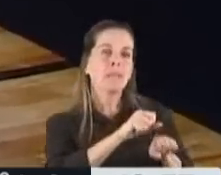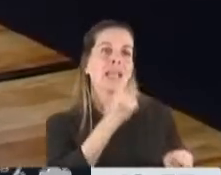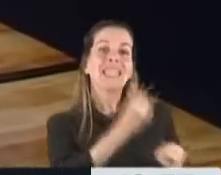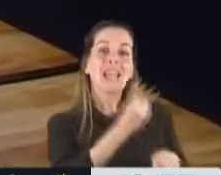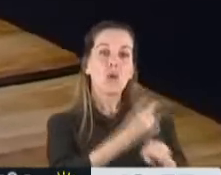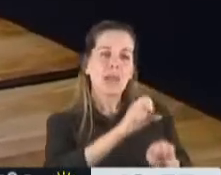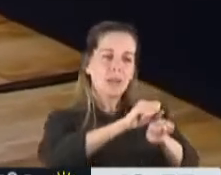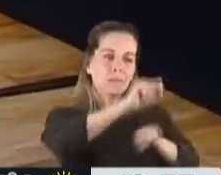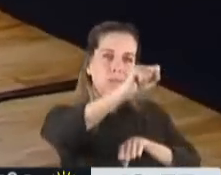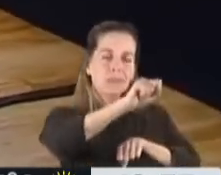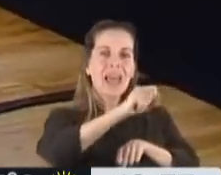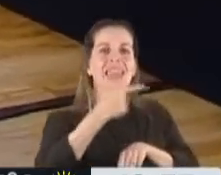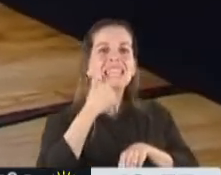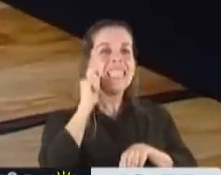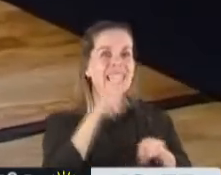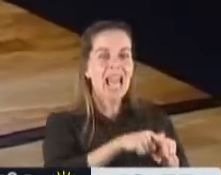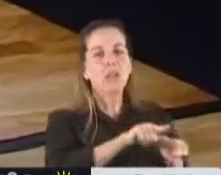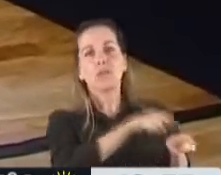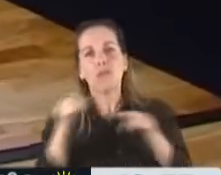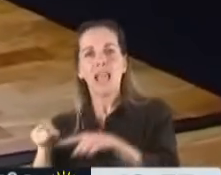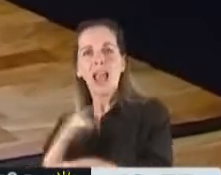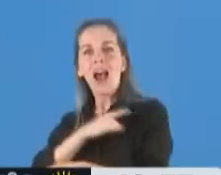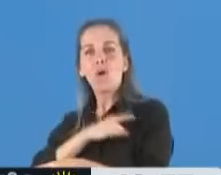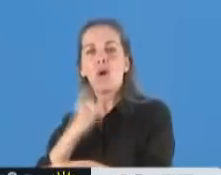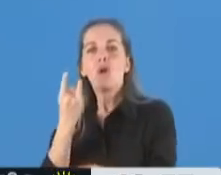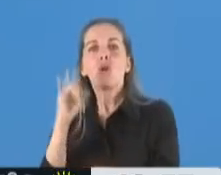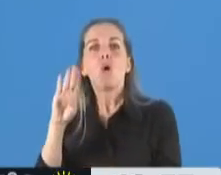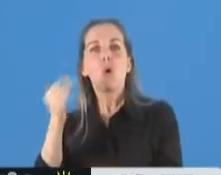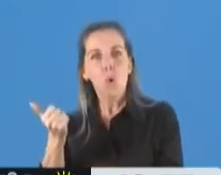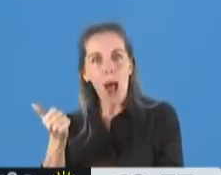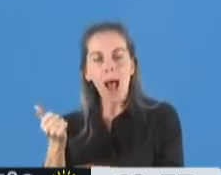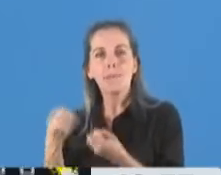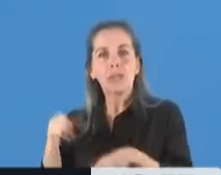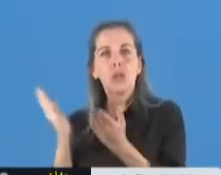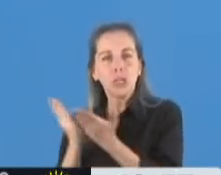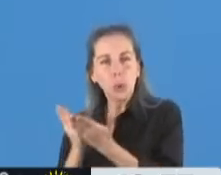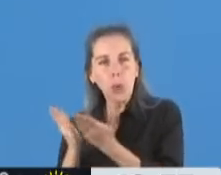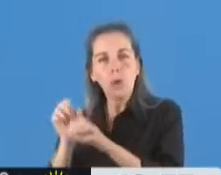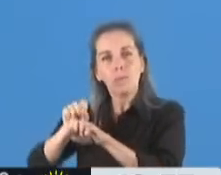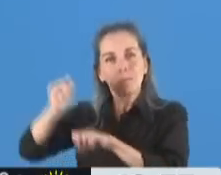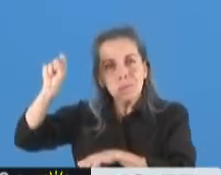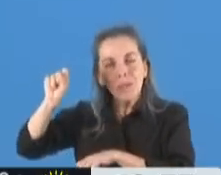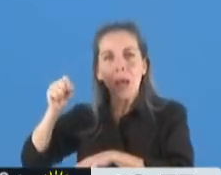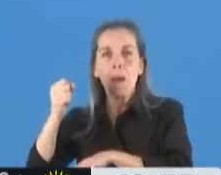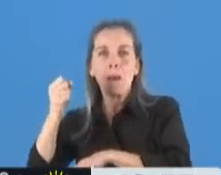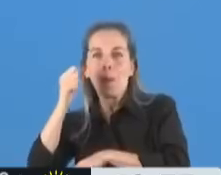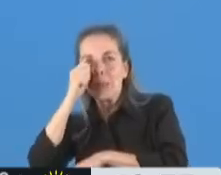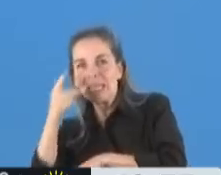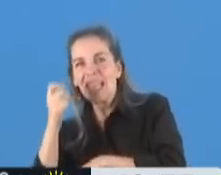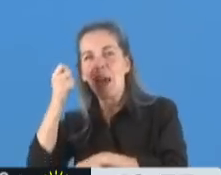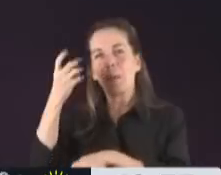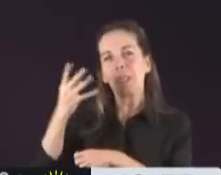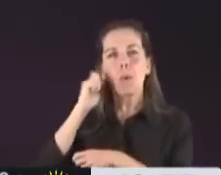años, entró en la Universidad de Buenos Aires, se habrá recibido a los 23, 24 años, no sé a qué edad,